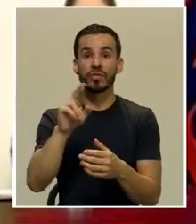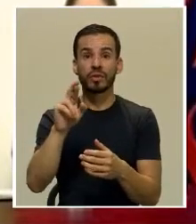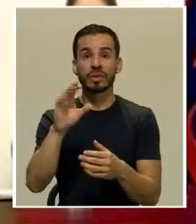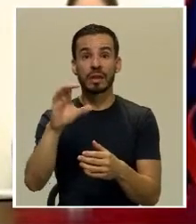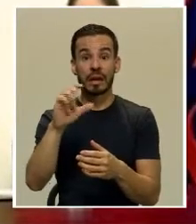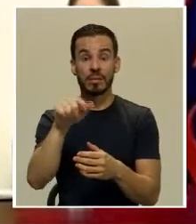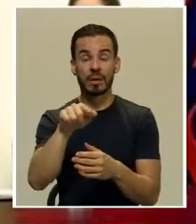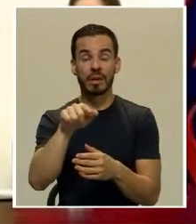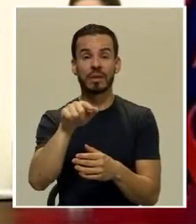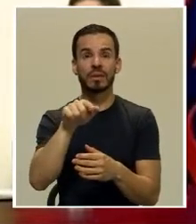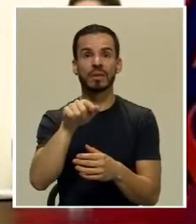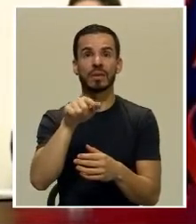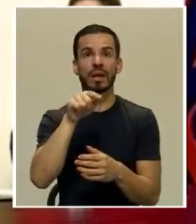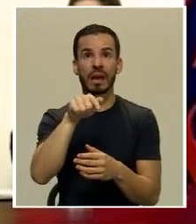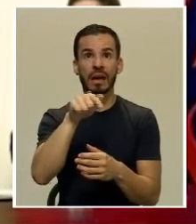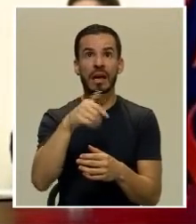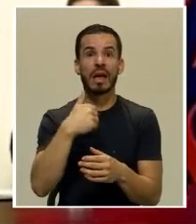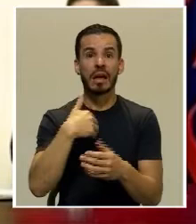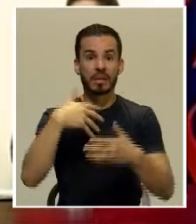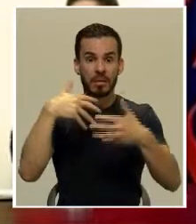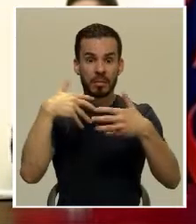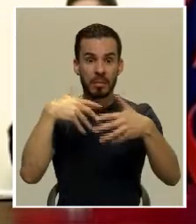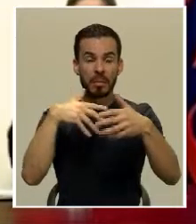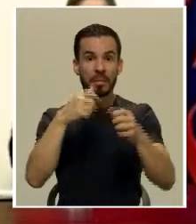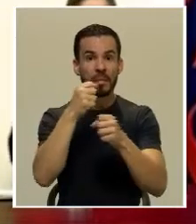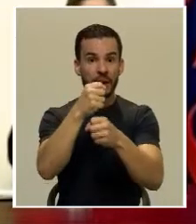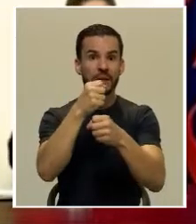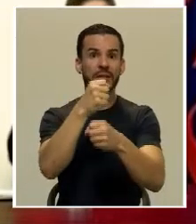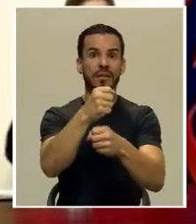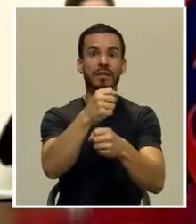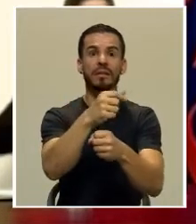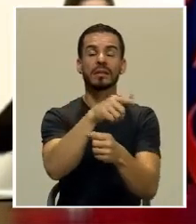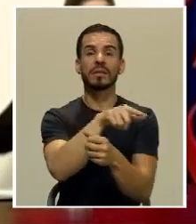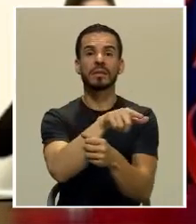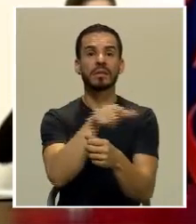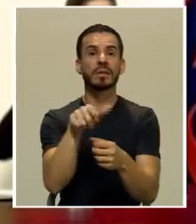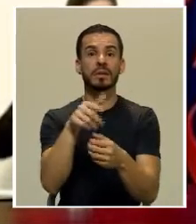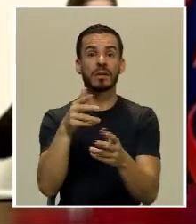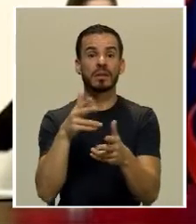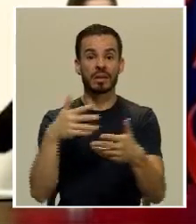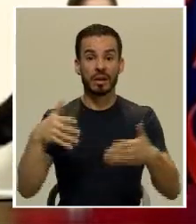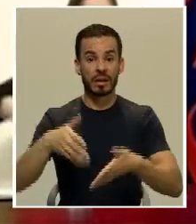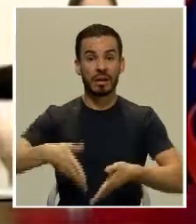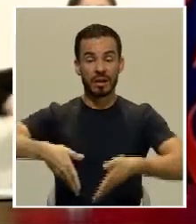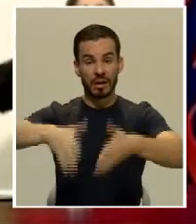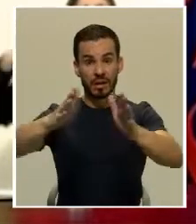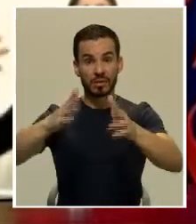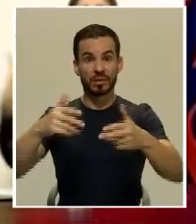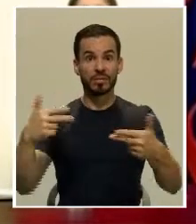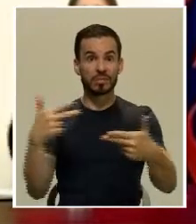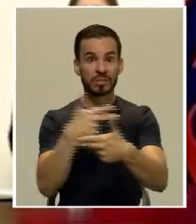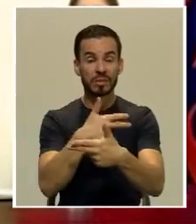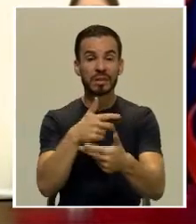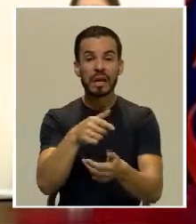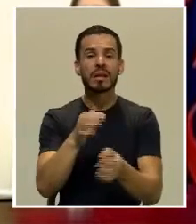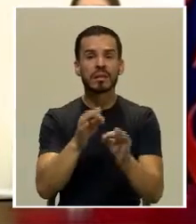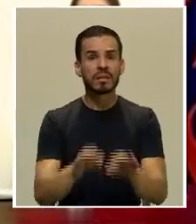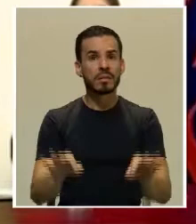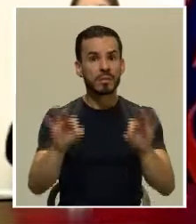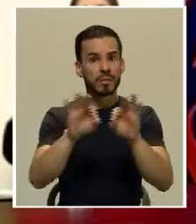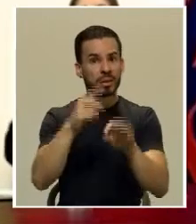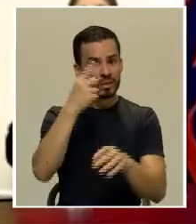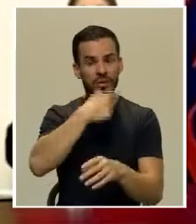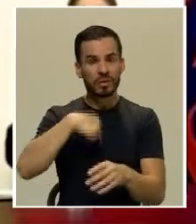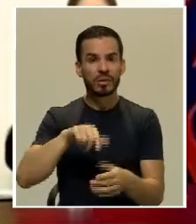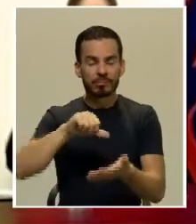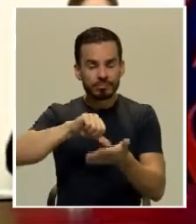Rositer Carballo, donde han hecho una manifestación en la autopista General Cañas, y es muy importante para